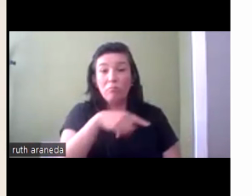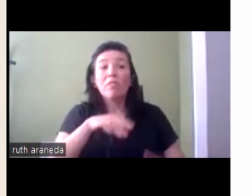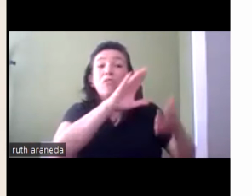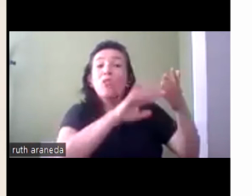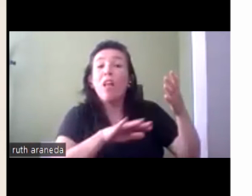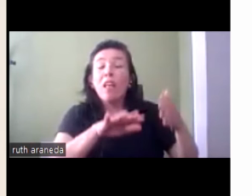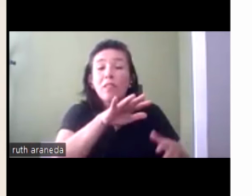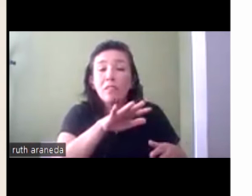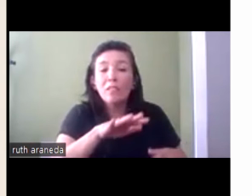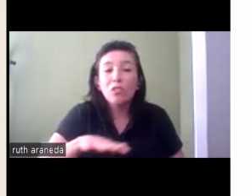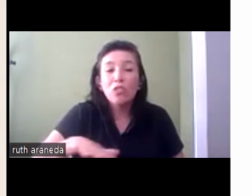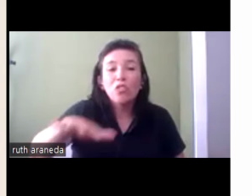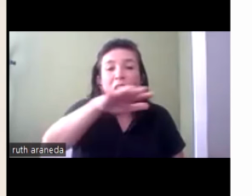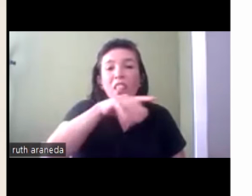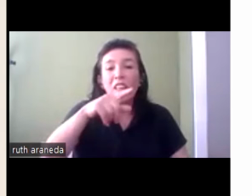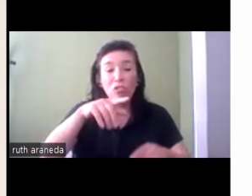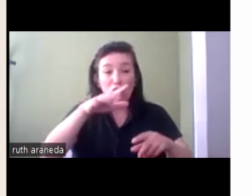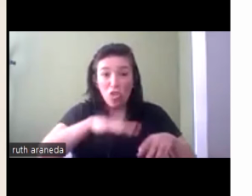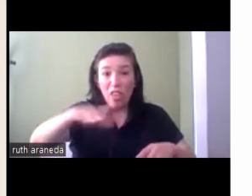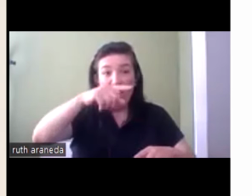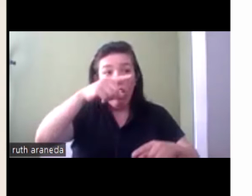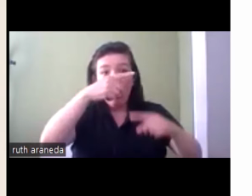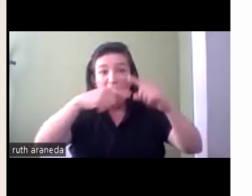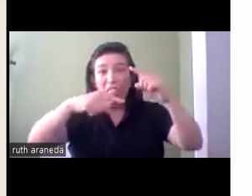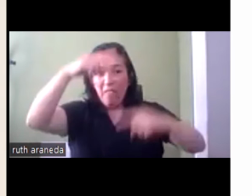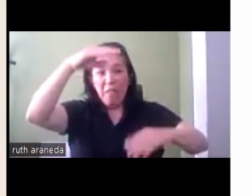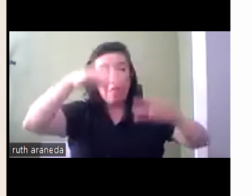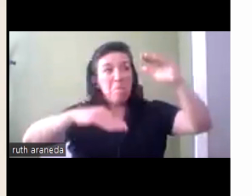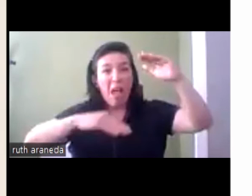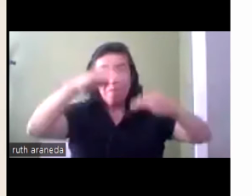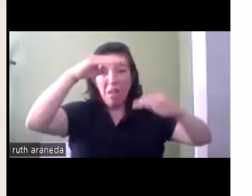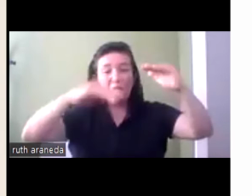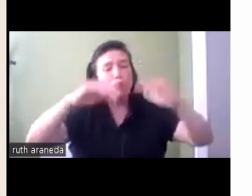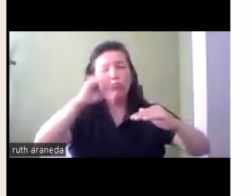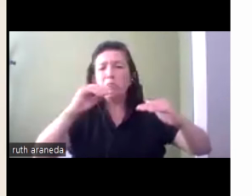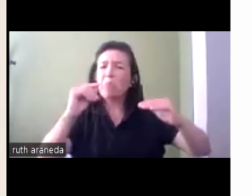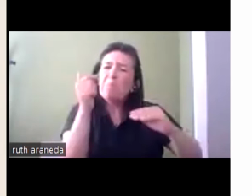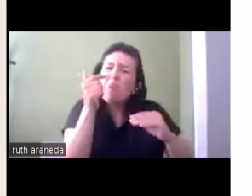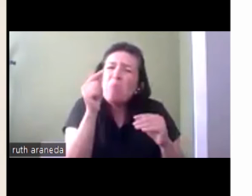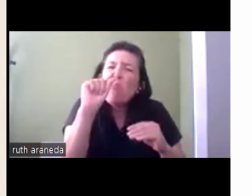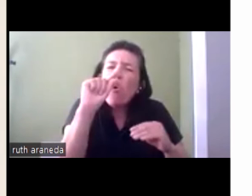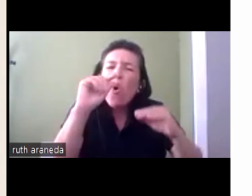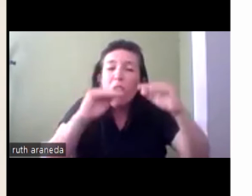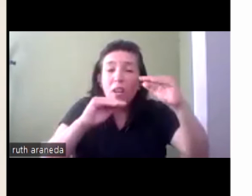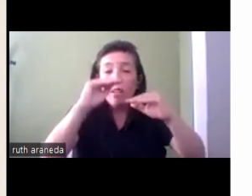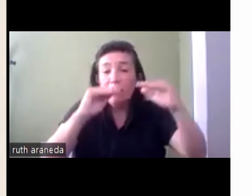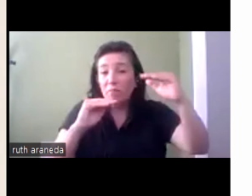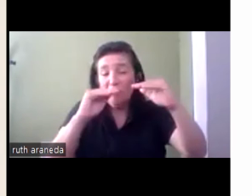de diferenciación social, sí existirían, sí se ha interpretado que existirían a partir